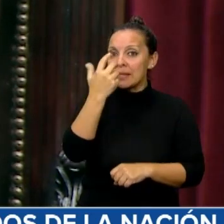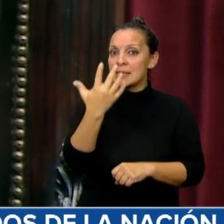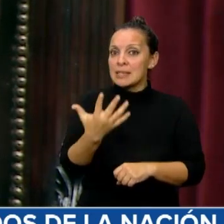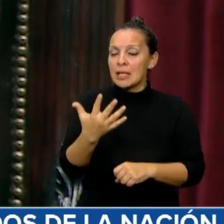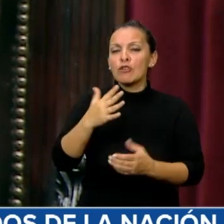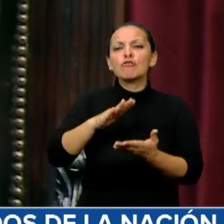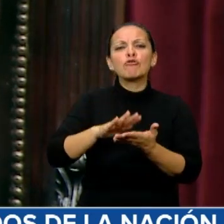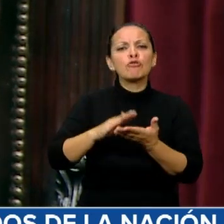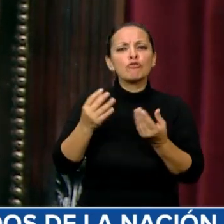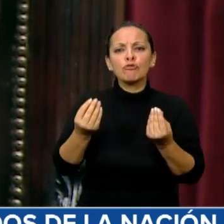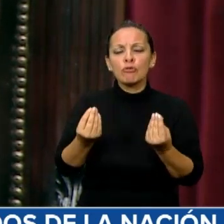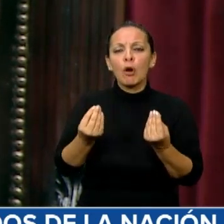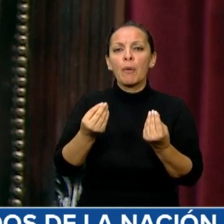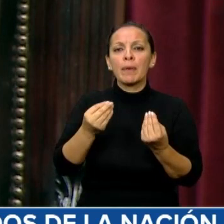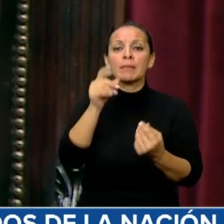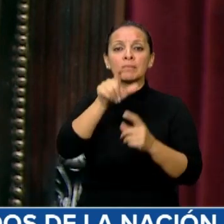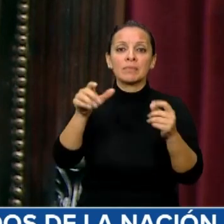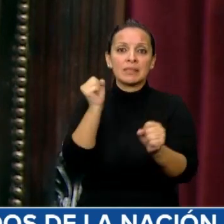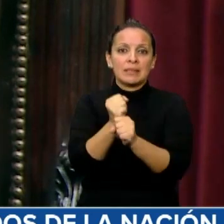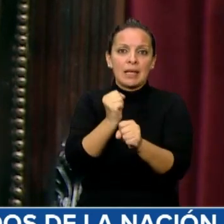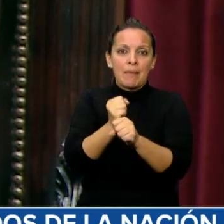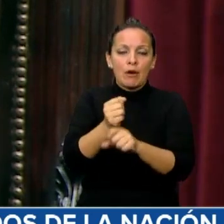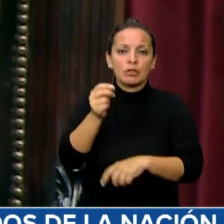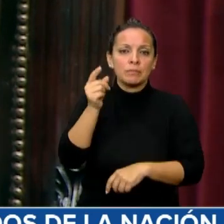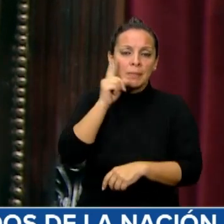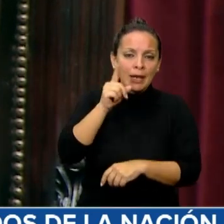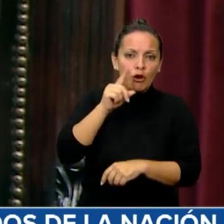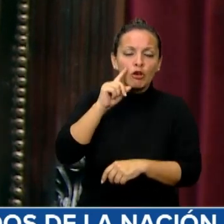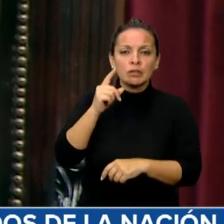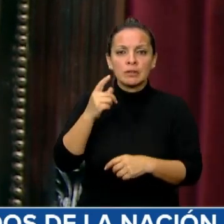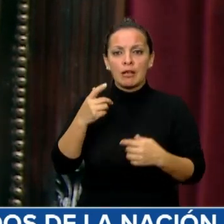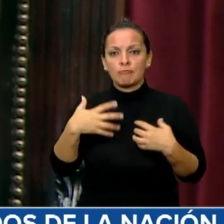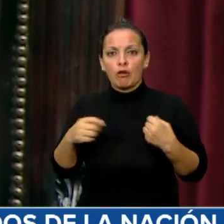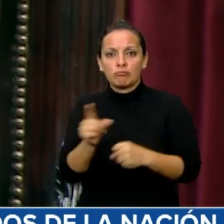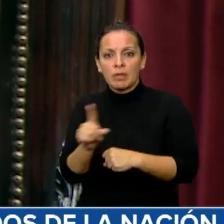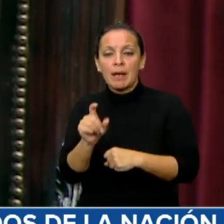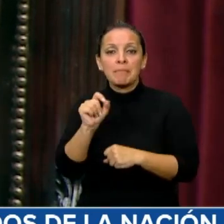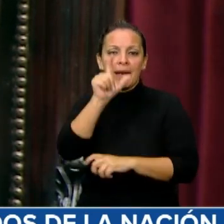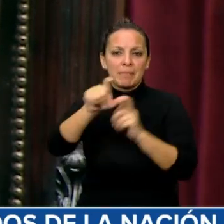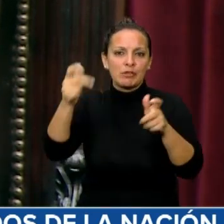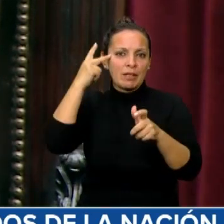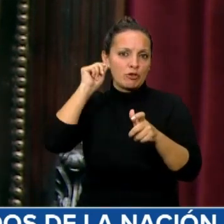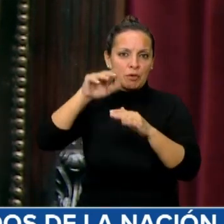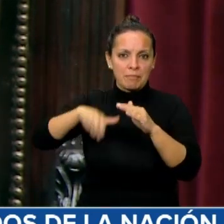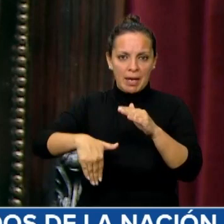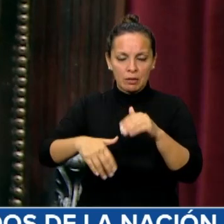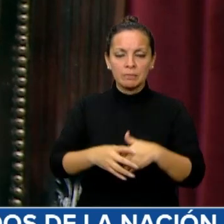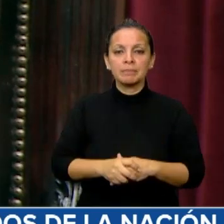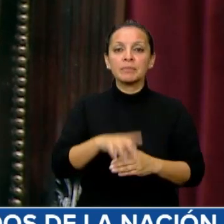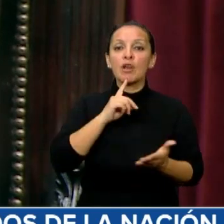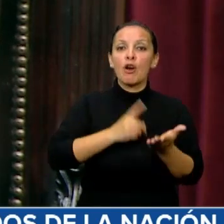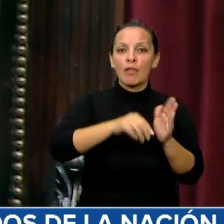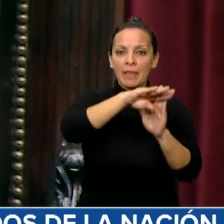sobre prohibición de tareas peligrosas o insalubres para personas menores de 18 años. Orden del día